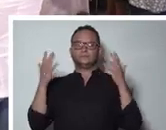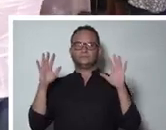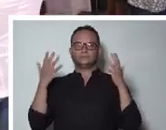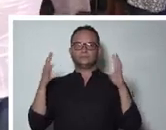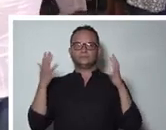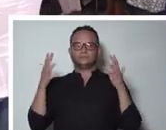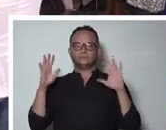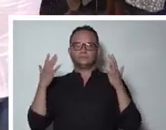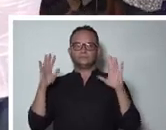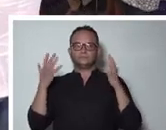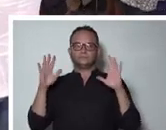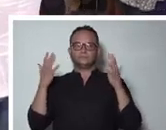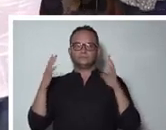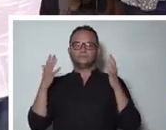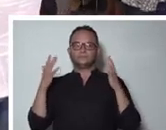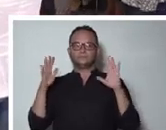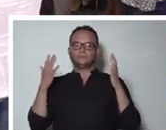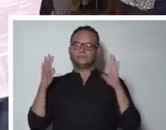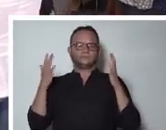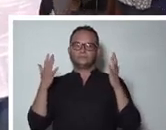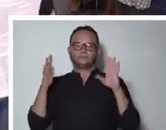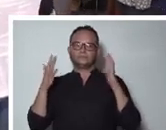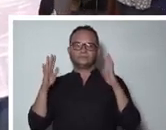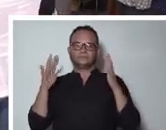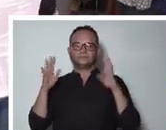desde un grandísimo